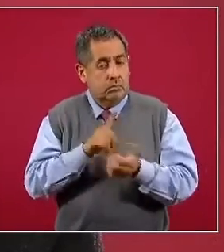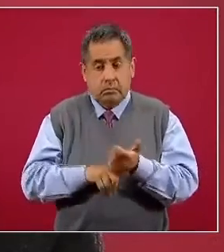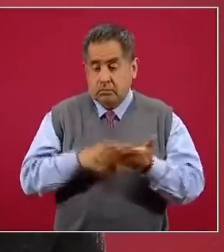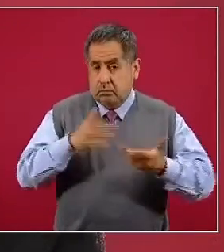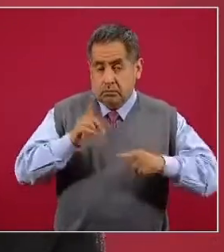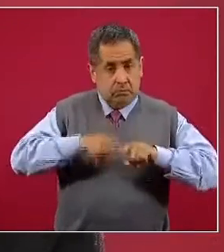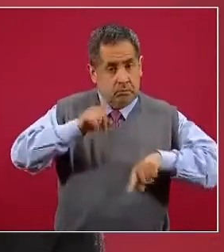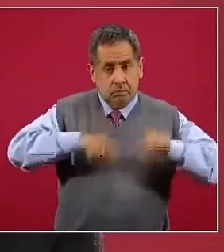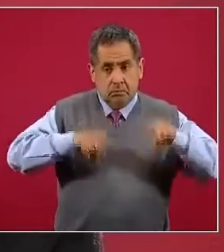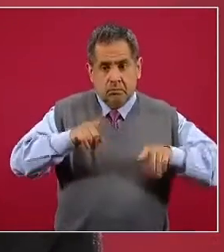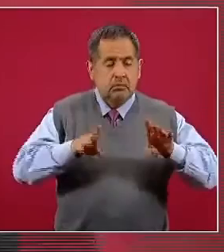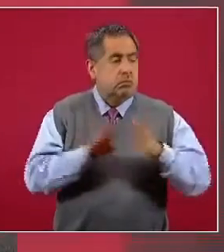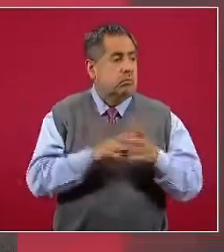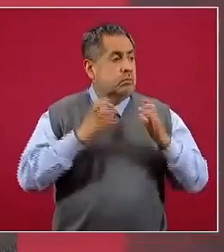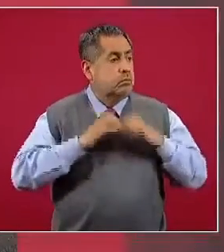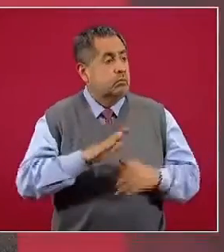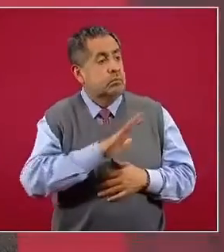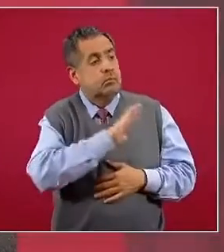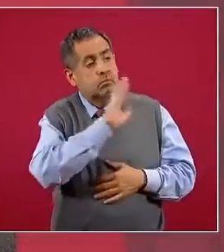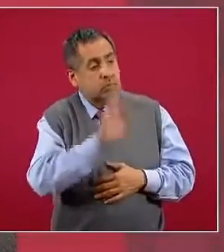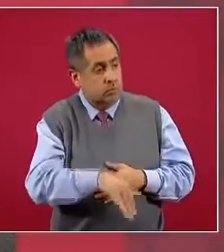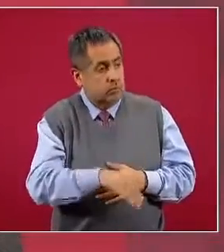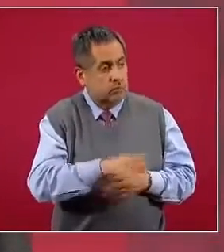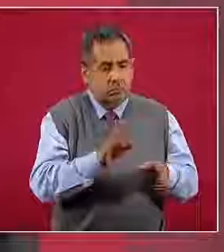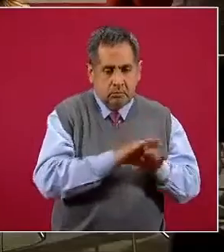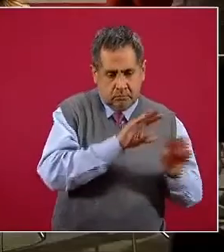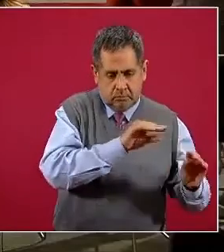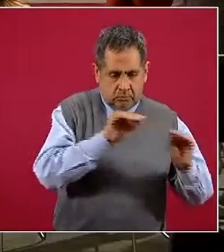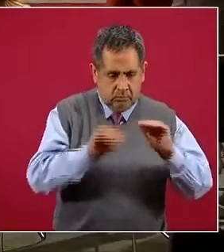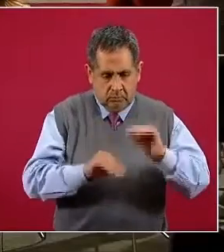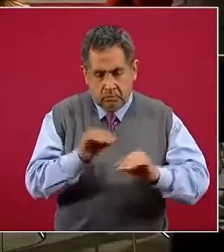los restos fúnebres de una persona que pierde la vida.